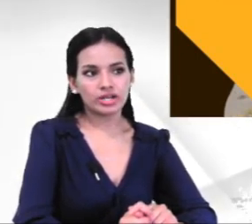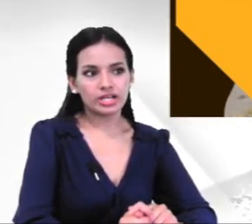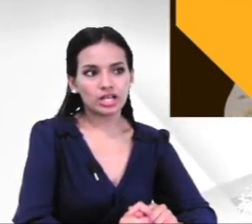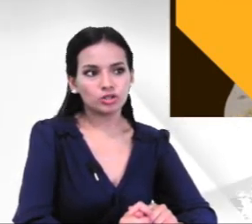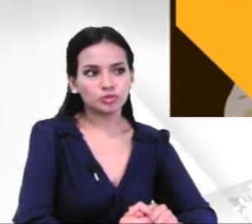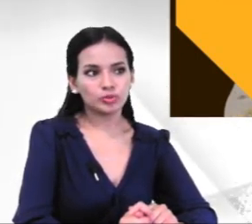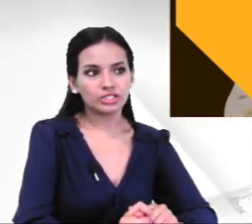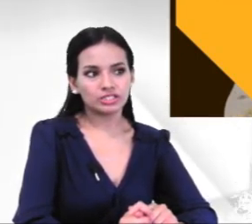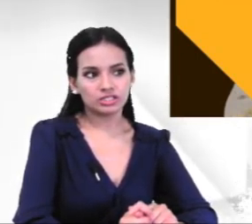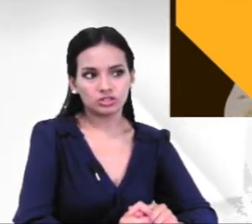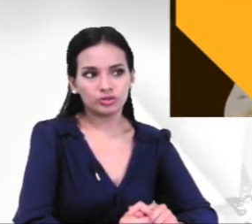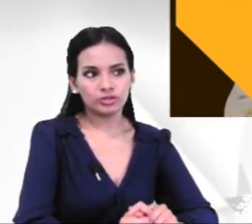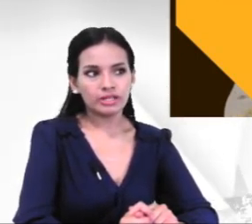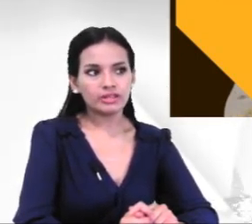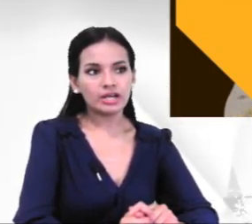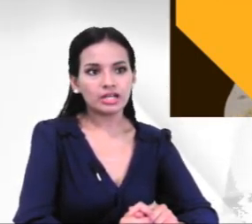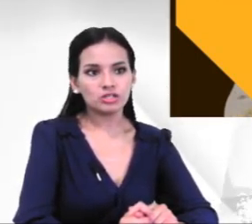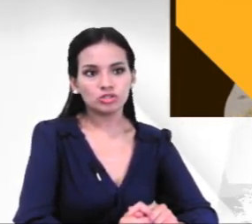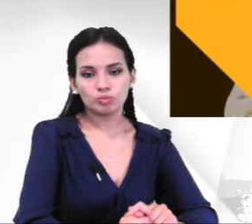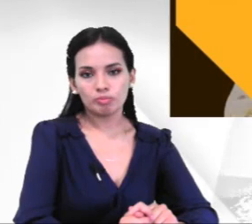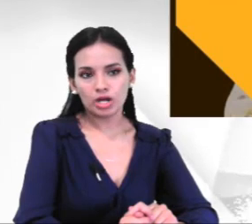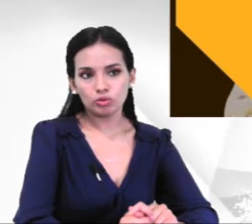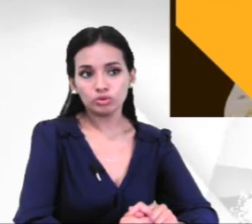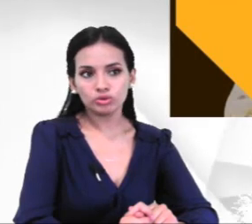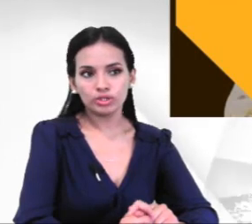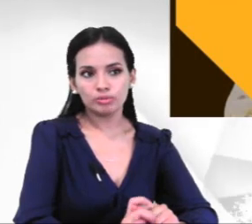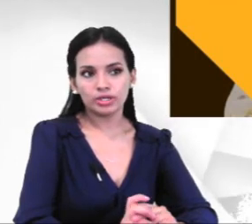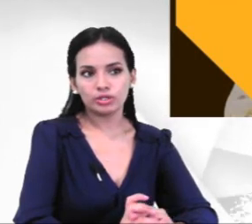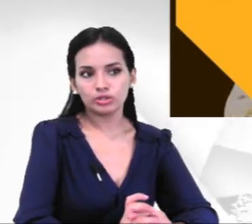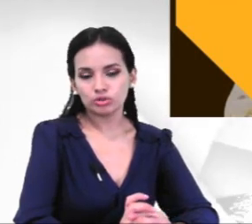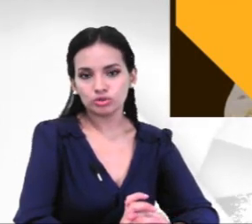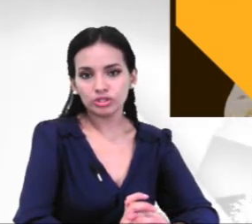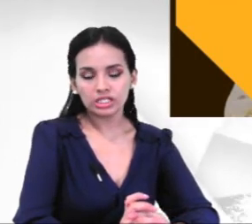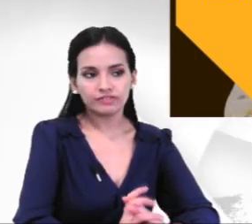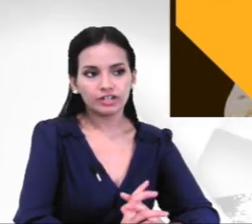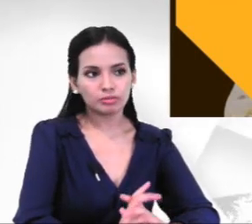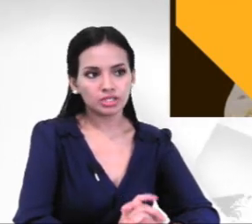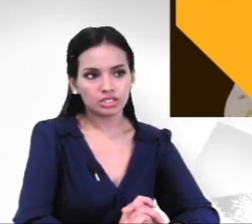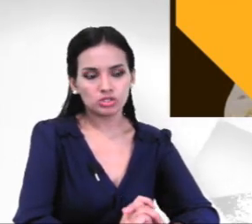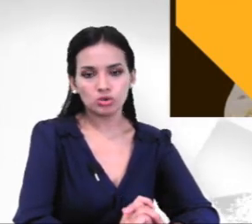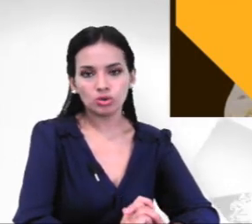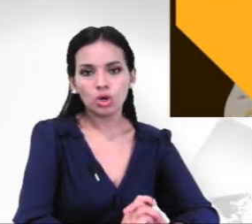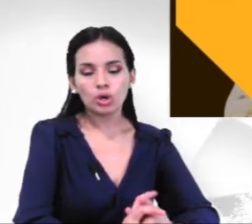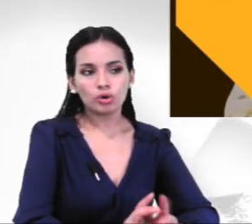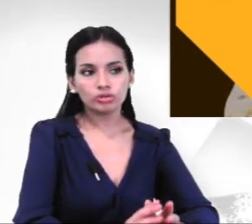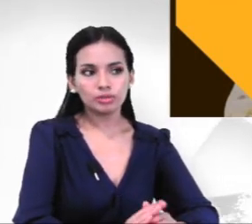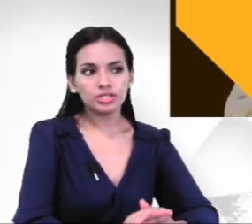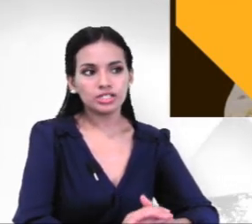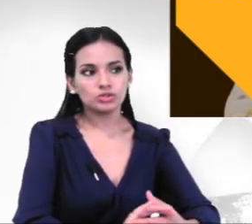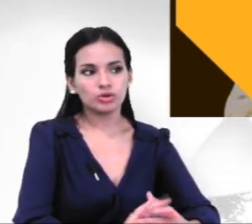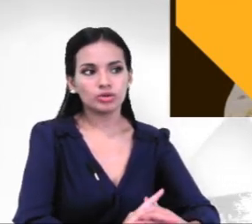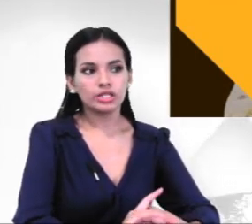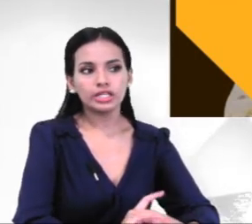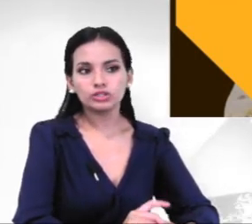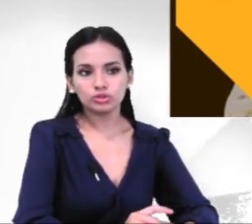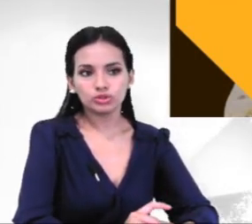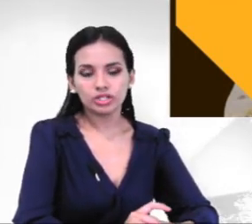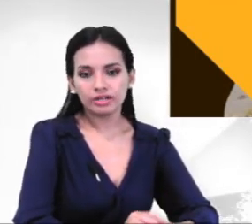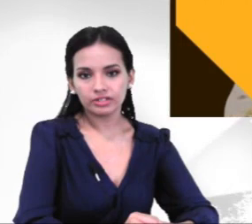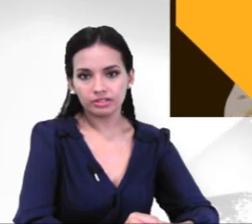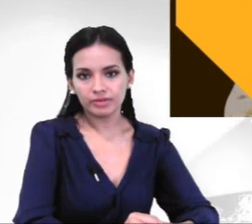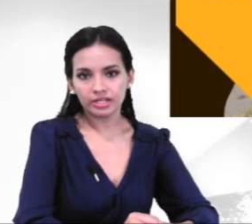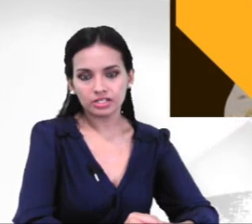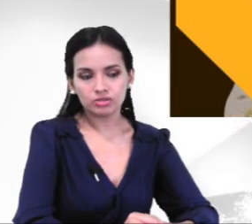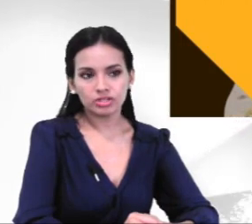o degradados por extracción de áridos mal uso y manejo de su zona fragmentación contaminación destrucción